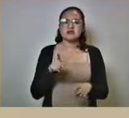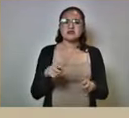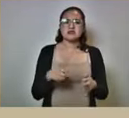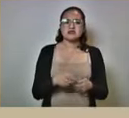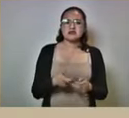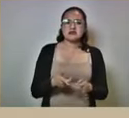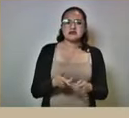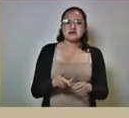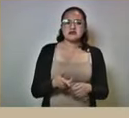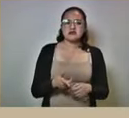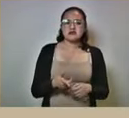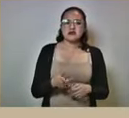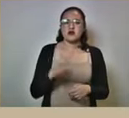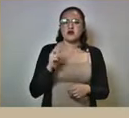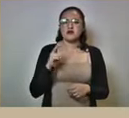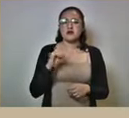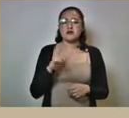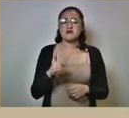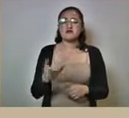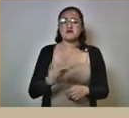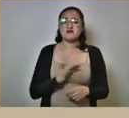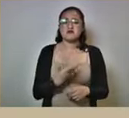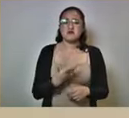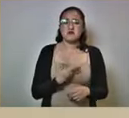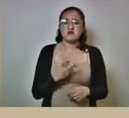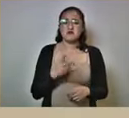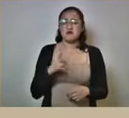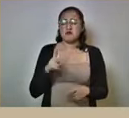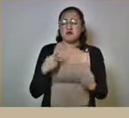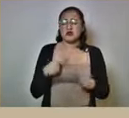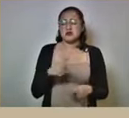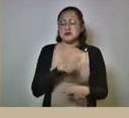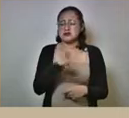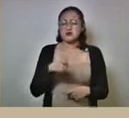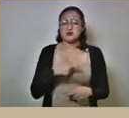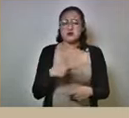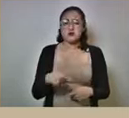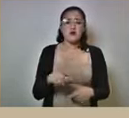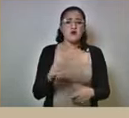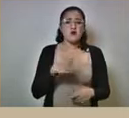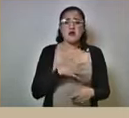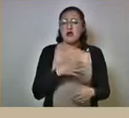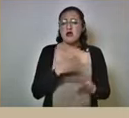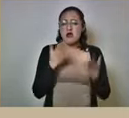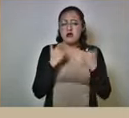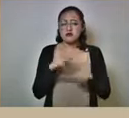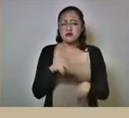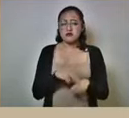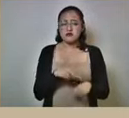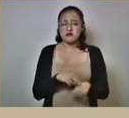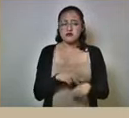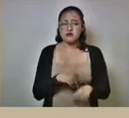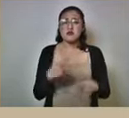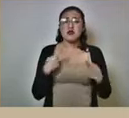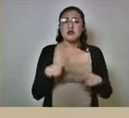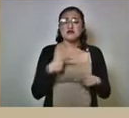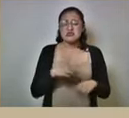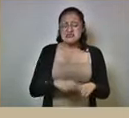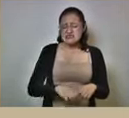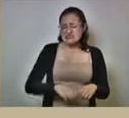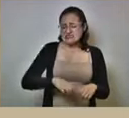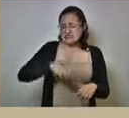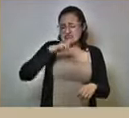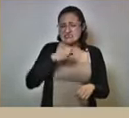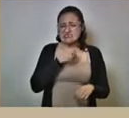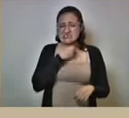a, bueno, a su poca economía, a escasos servicios de salud y que tiene un alto porcentaje de adultos mayores de 60 años.